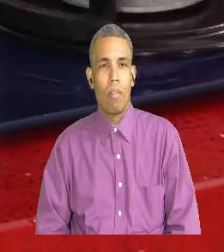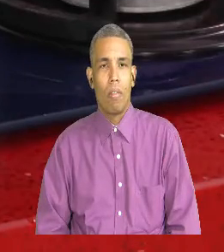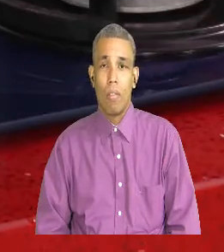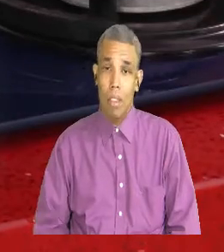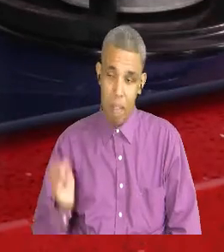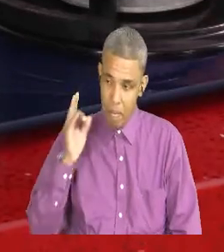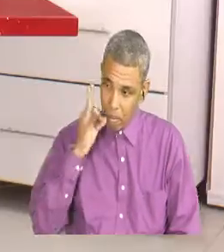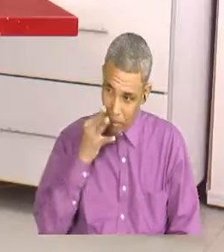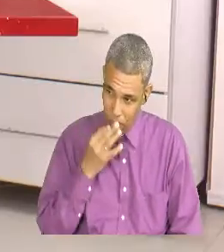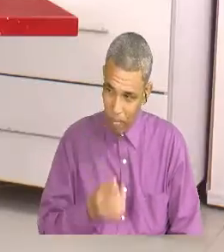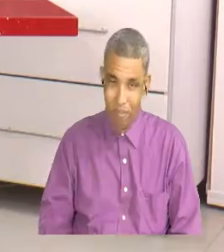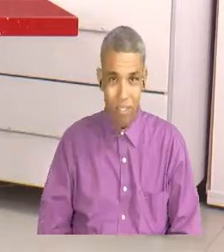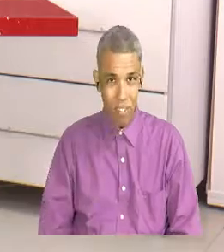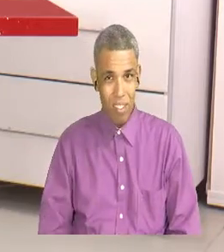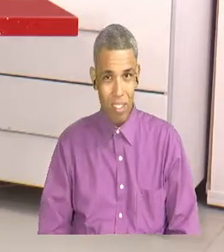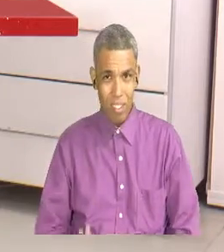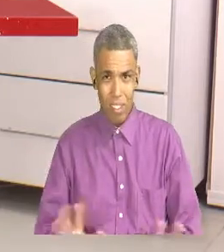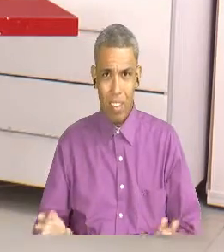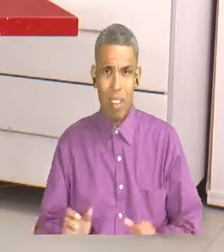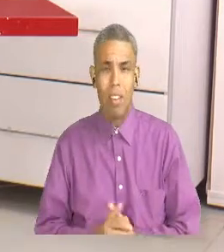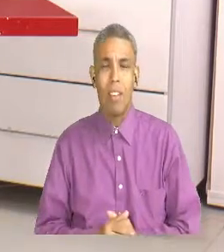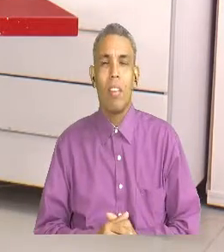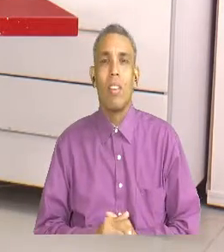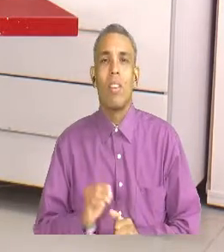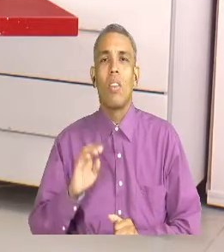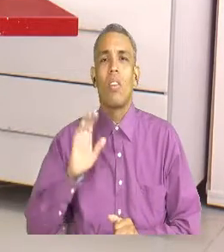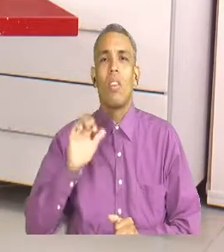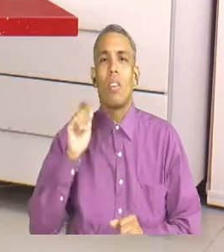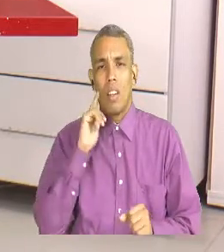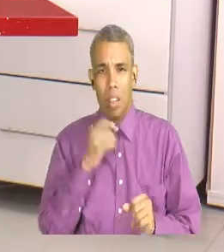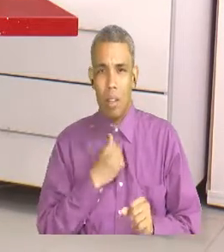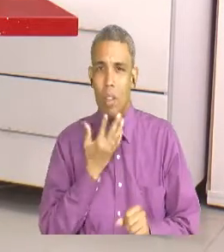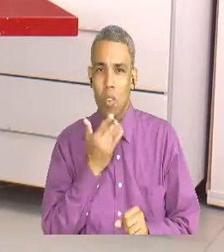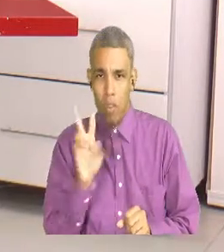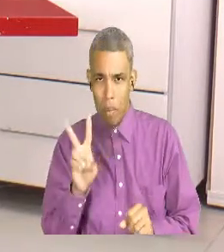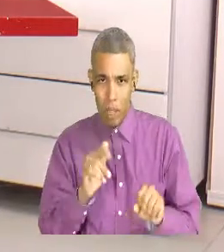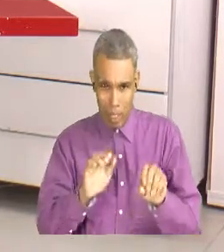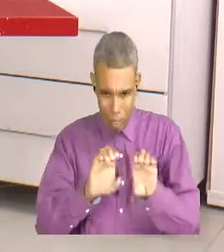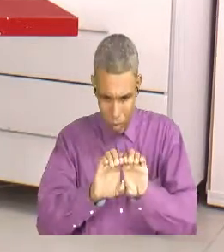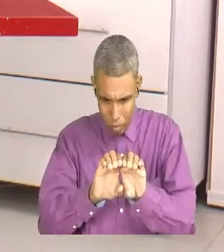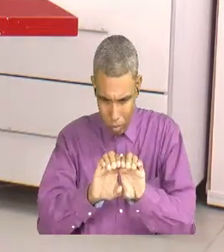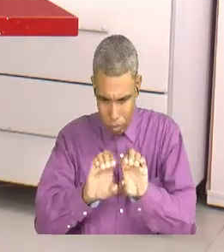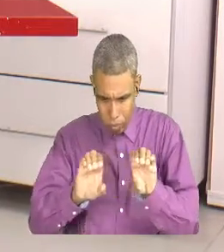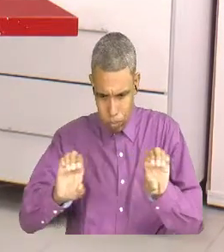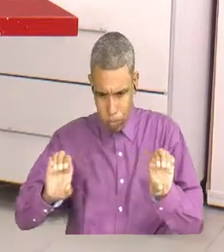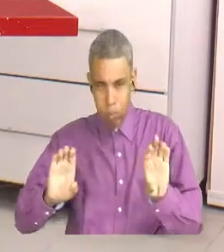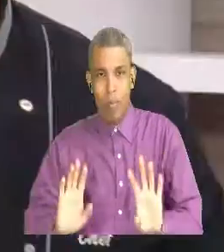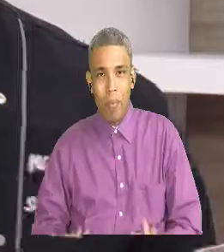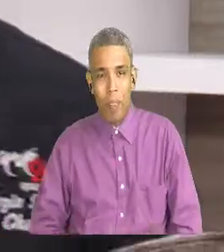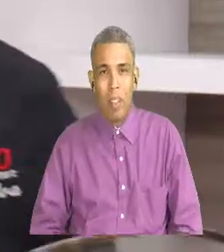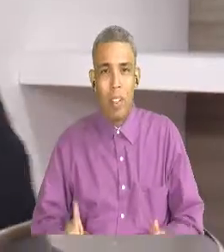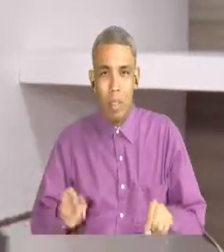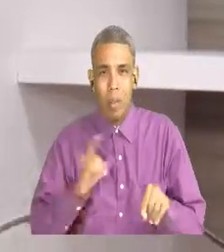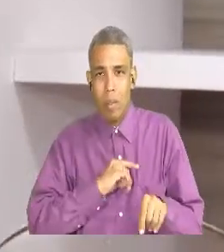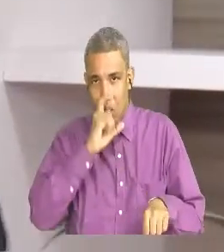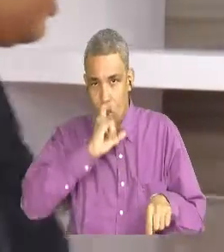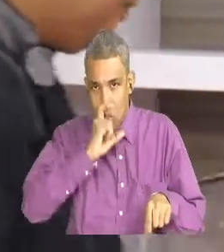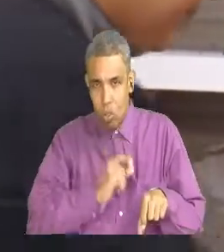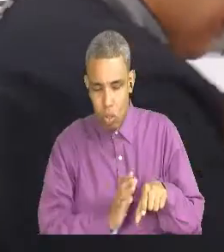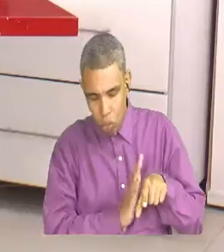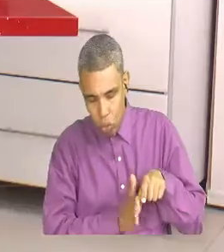En el restaurante lo pueden encontrar con calabacín y una adición de jamón y tocineta con queso azul. También es una mezcla